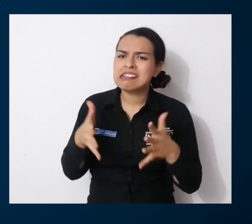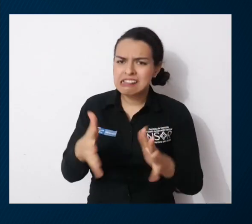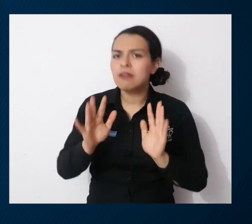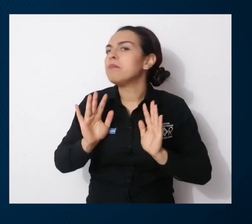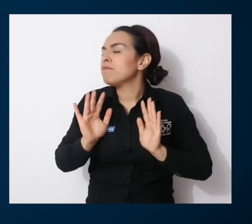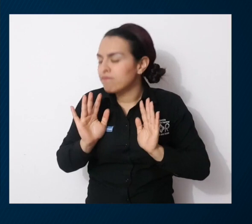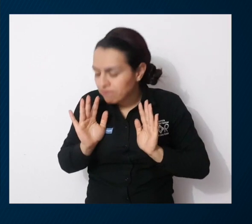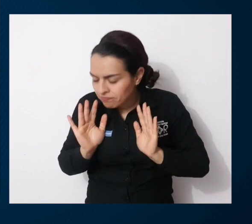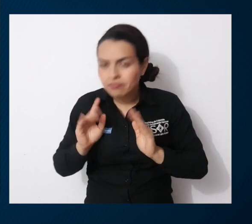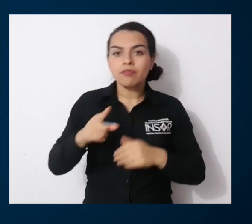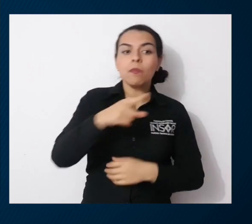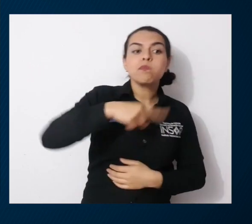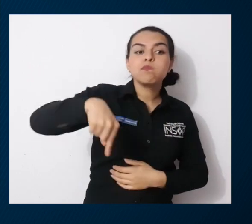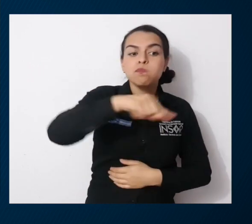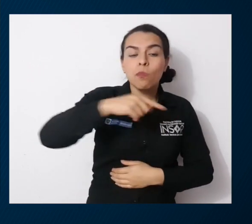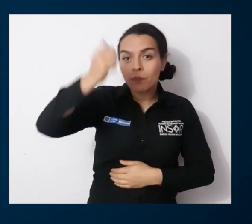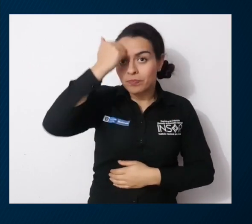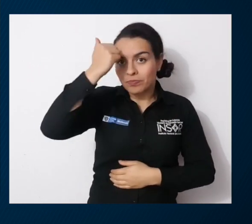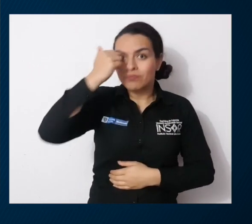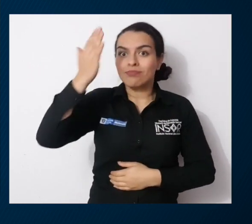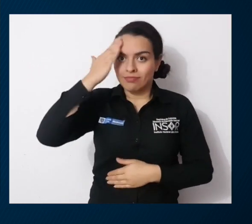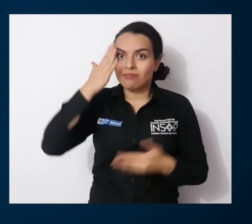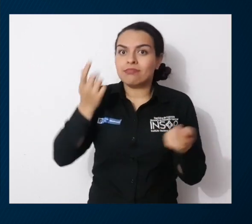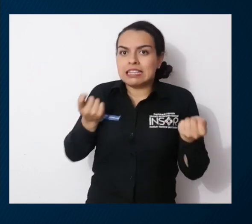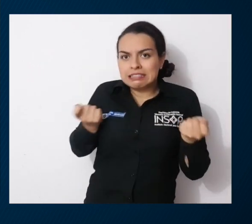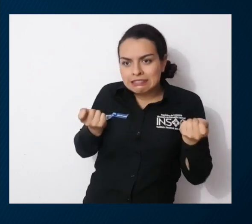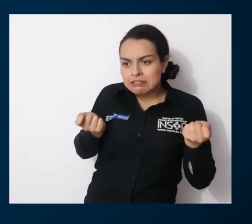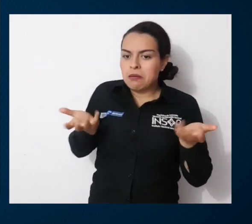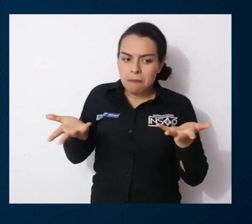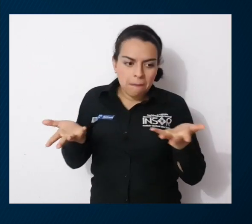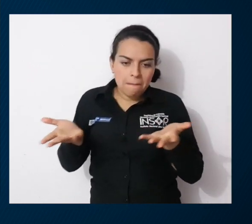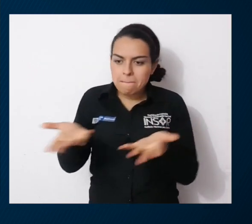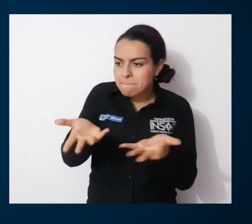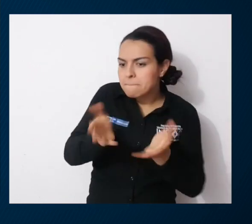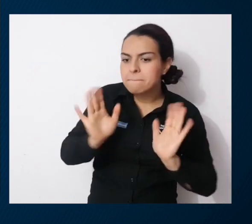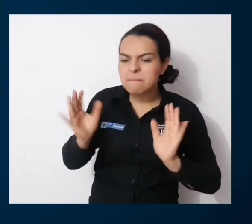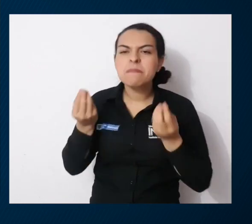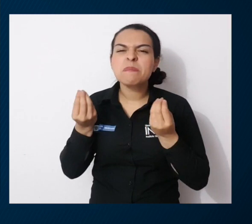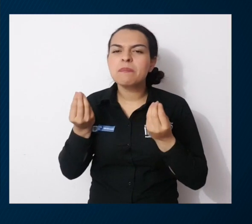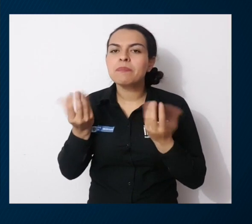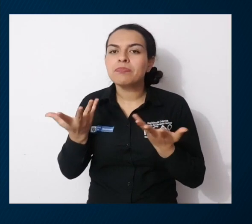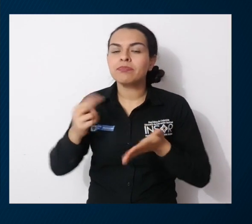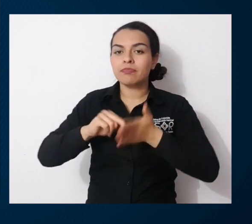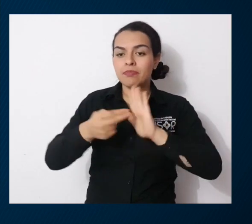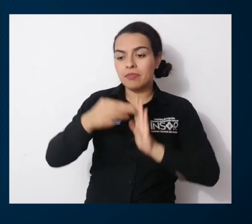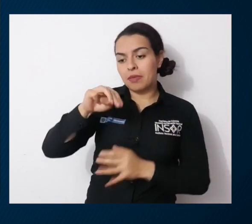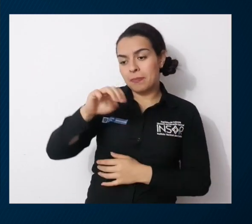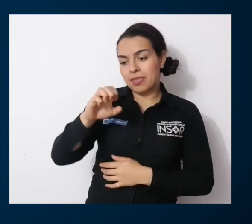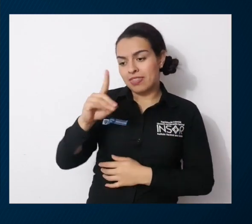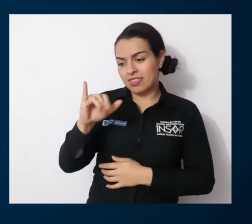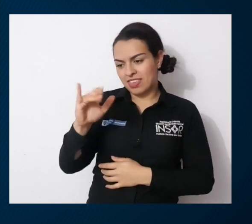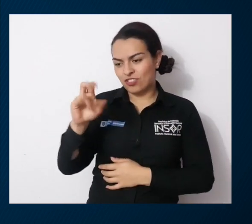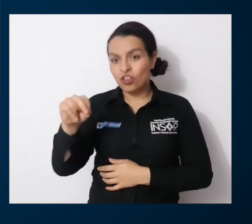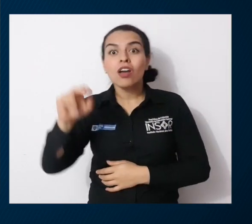entre esos los docentes, hay muchísimas mediaciones que pueden ser usadas y pueden ser activadas. Mediación hace referencia a